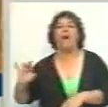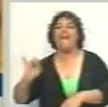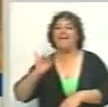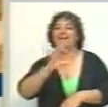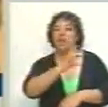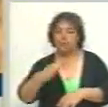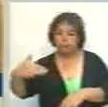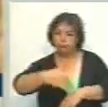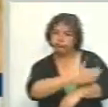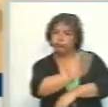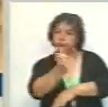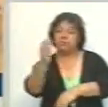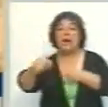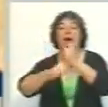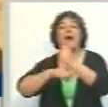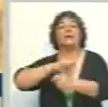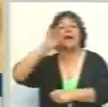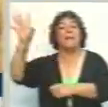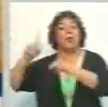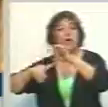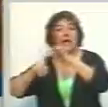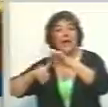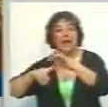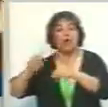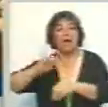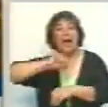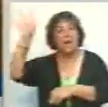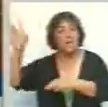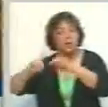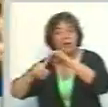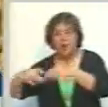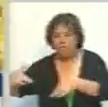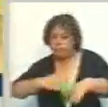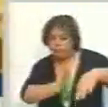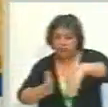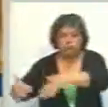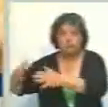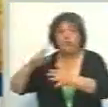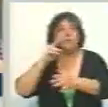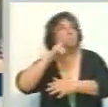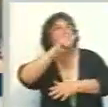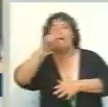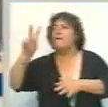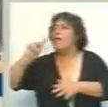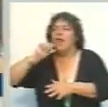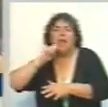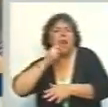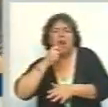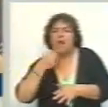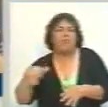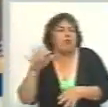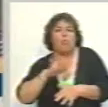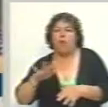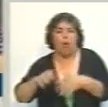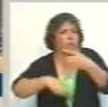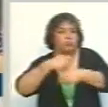dirigimos hacia Campo Quijano. En Campo Quijano hace un recorrido fantástico por medio de la quebrada, tiene paisajes, si ustedes conocen,